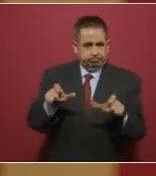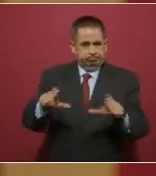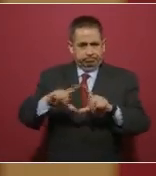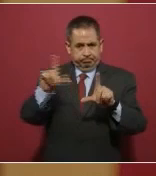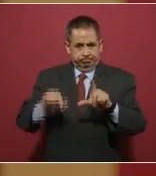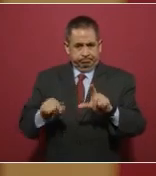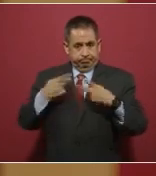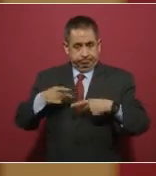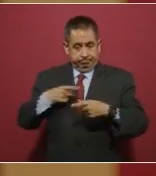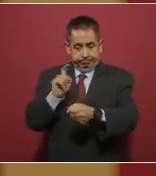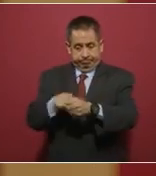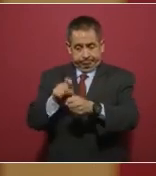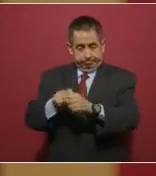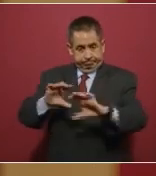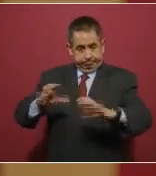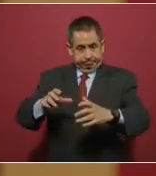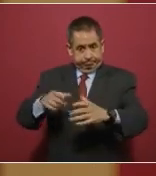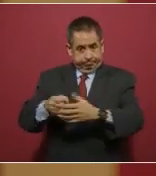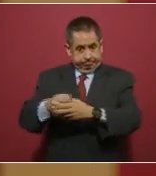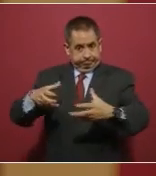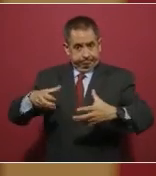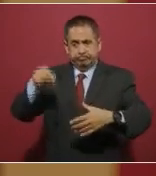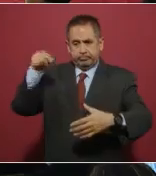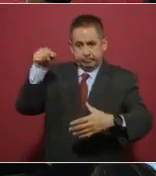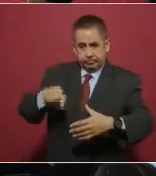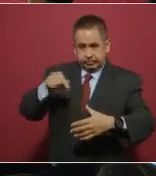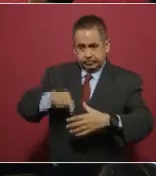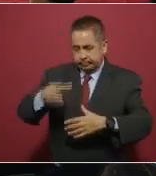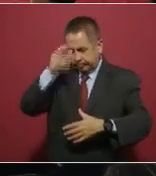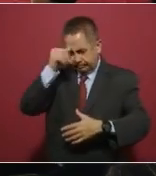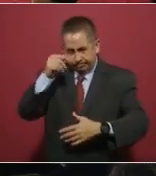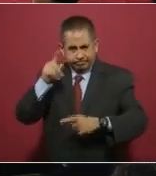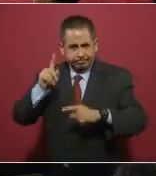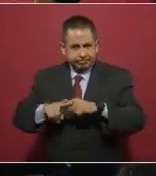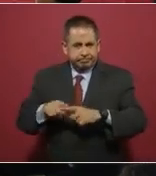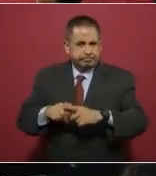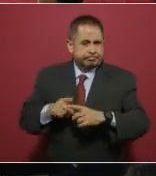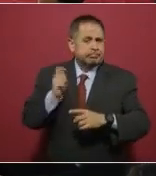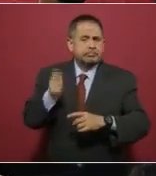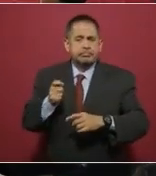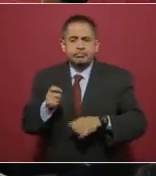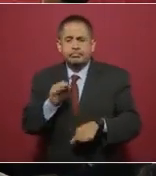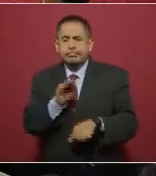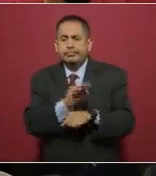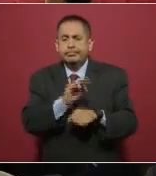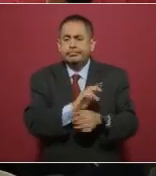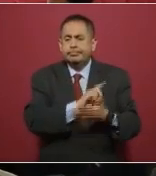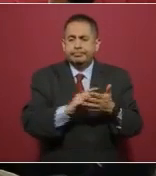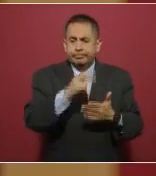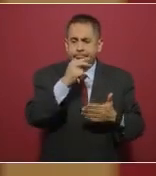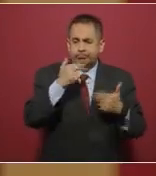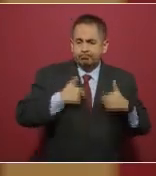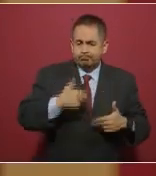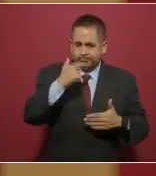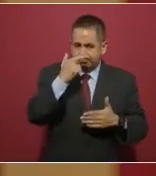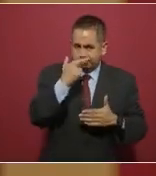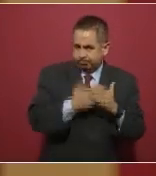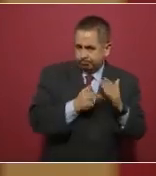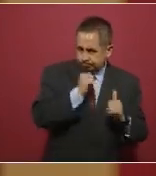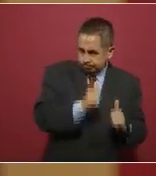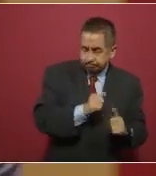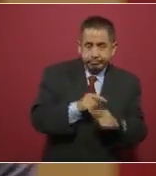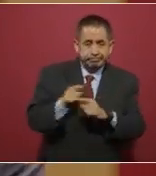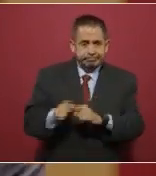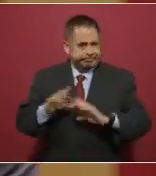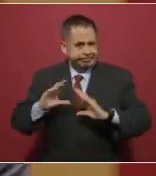Nacional en el principio de la defensa de los derechos humanos